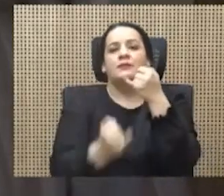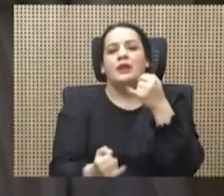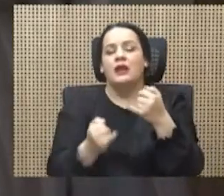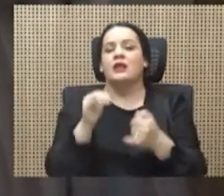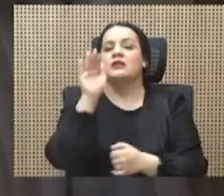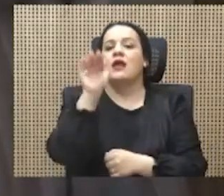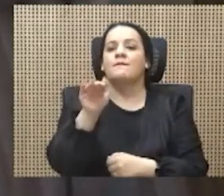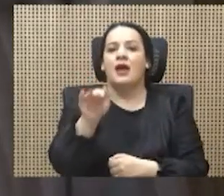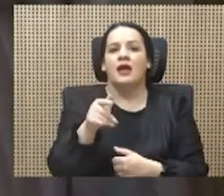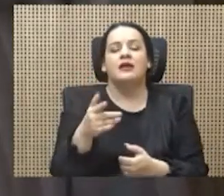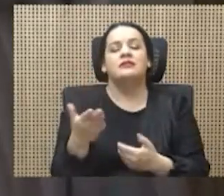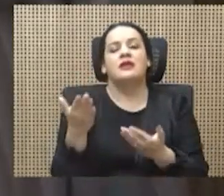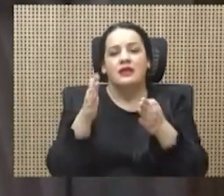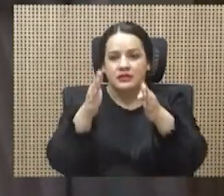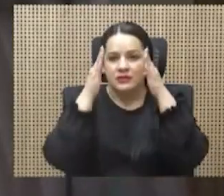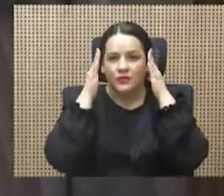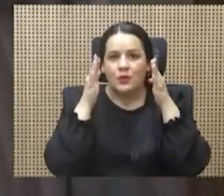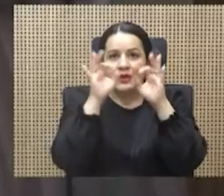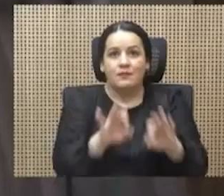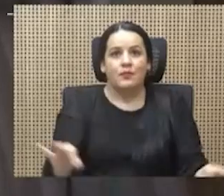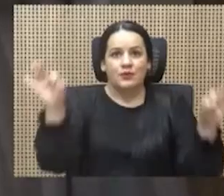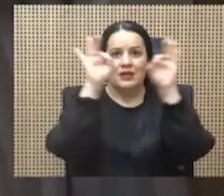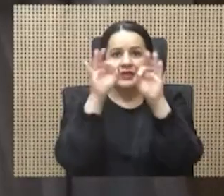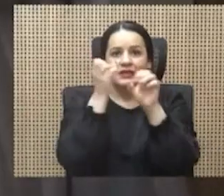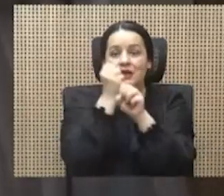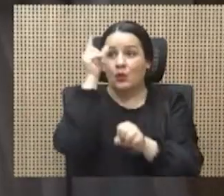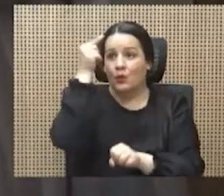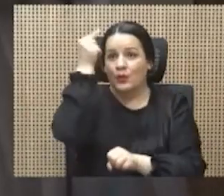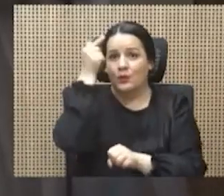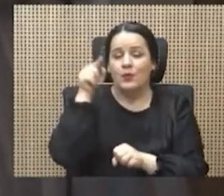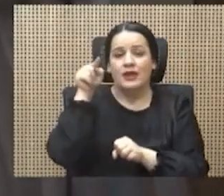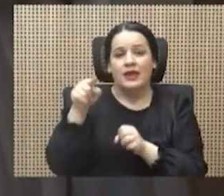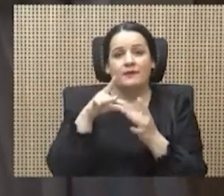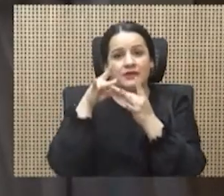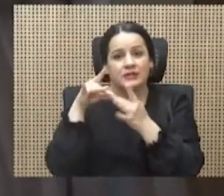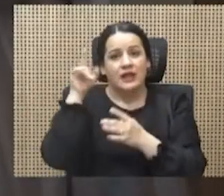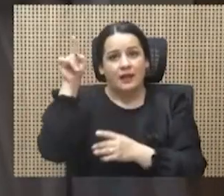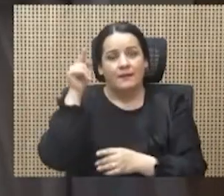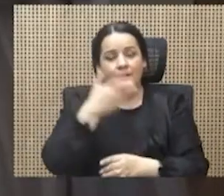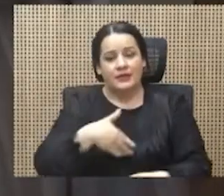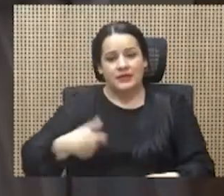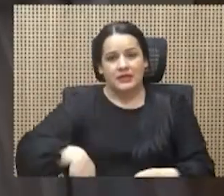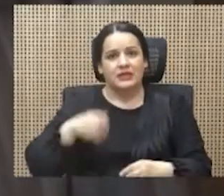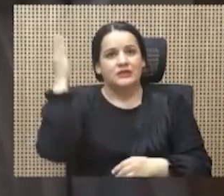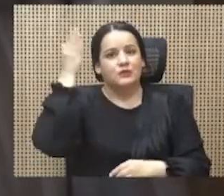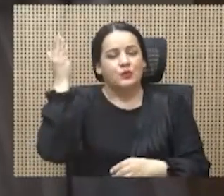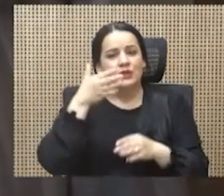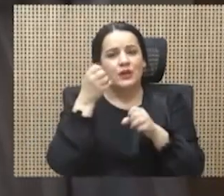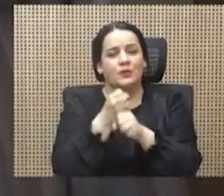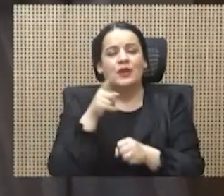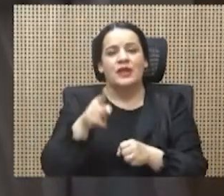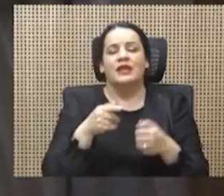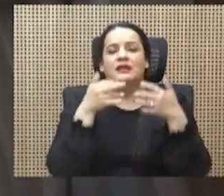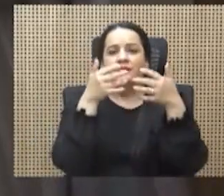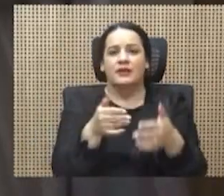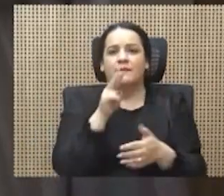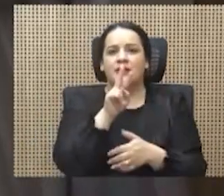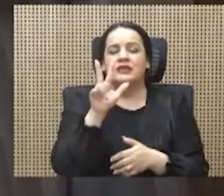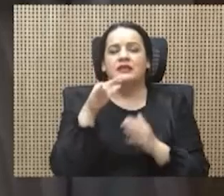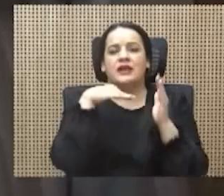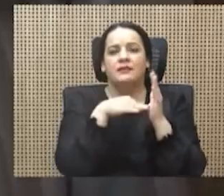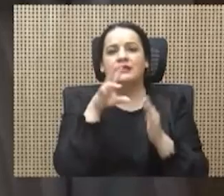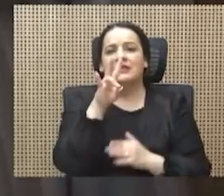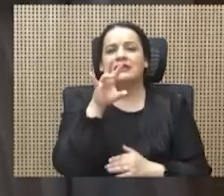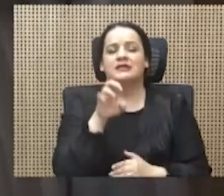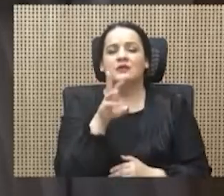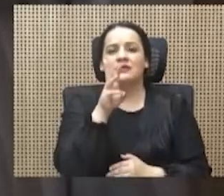parece importante hacerle al gobierno y particularmente al presidente sobre el discurso que ha manejado. En el expediente